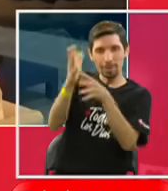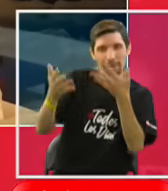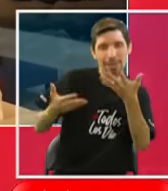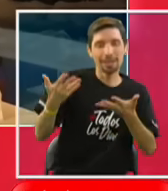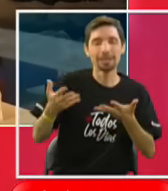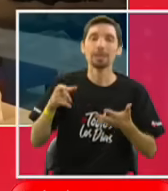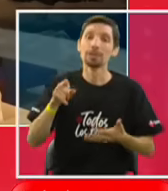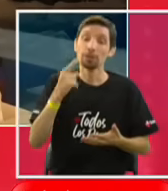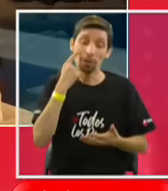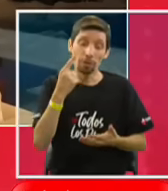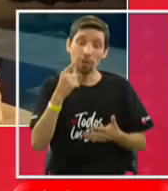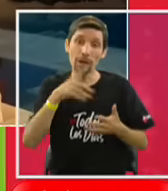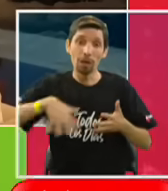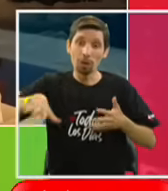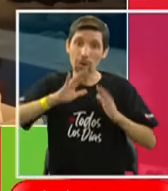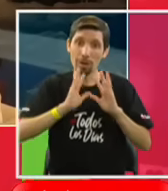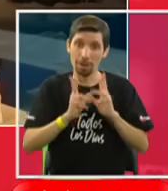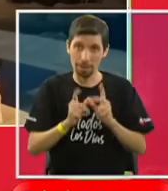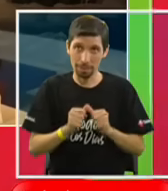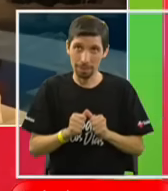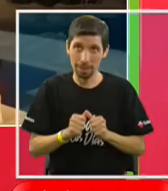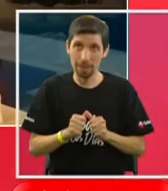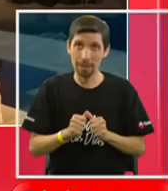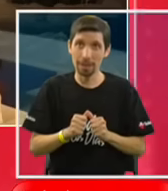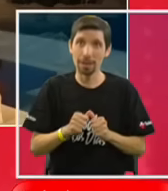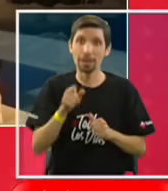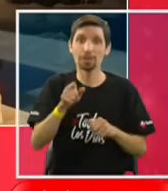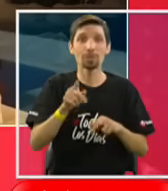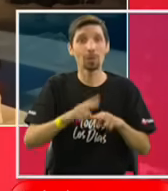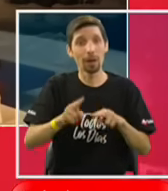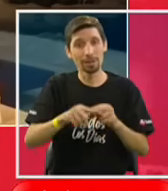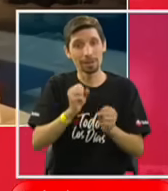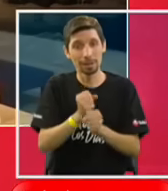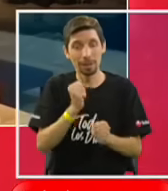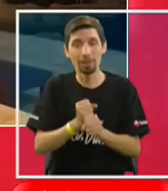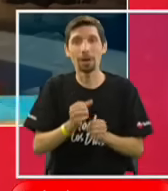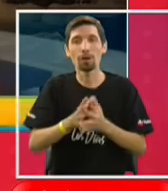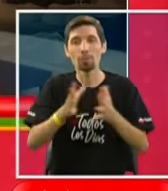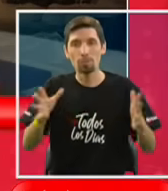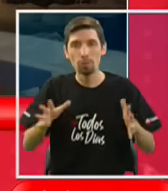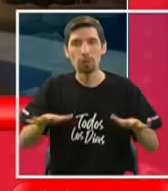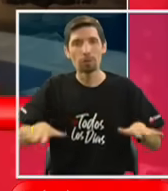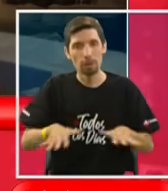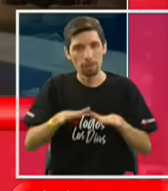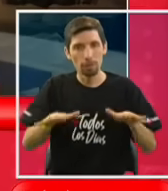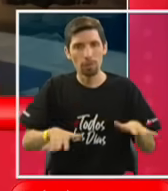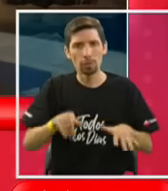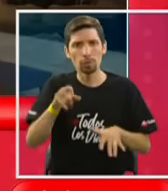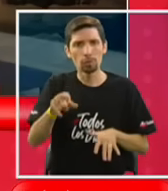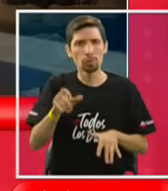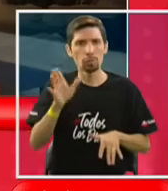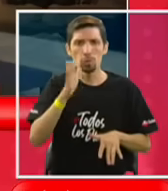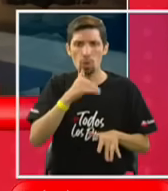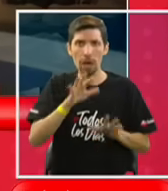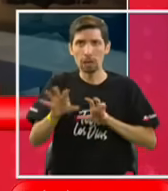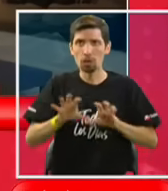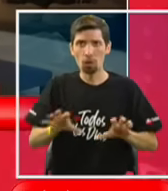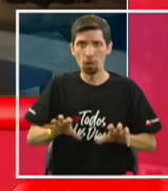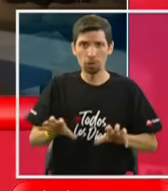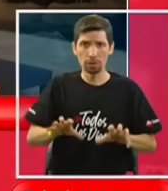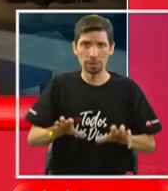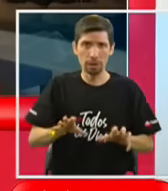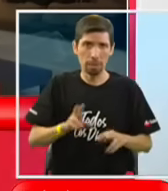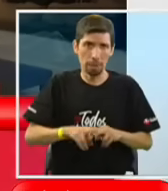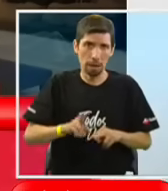que esto fue una cosa familiar. Hiciste un trabajo con mucho, sí, esfuerzo, porque hoy día no tienes ninguno de los elementos para